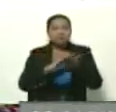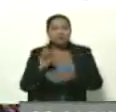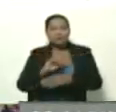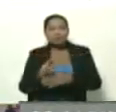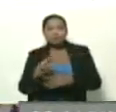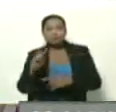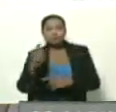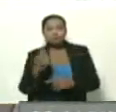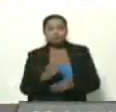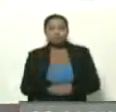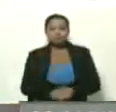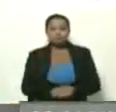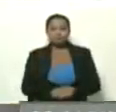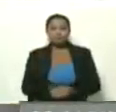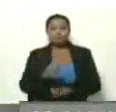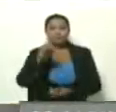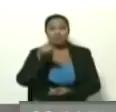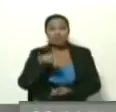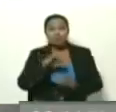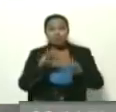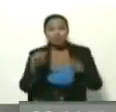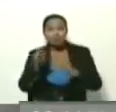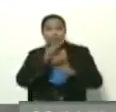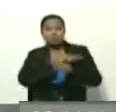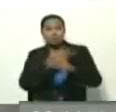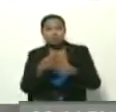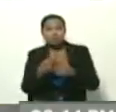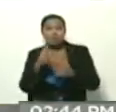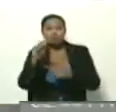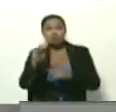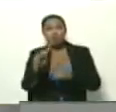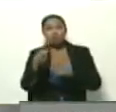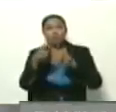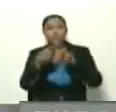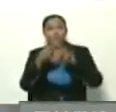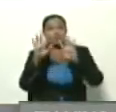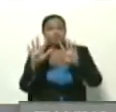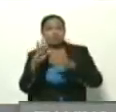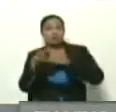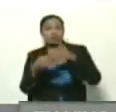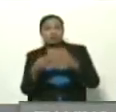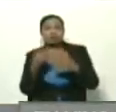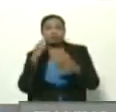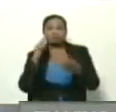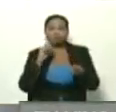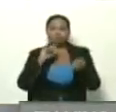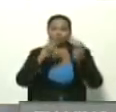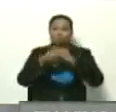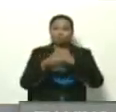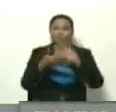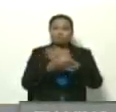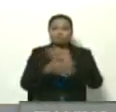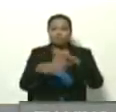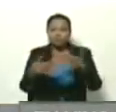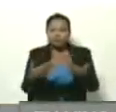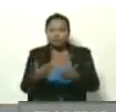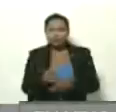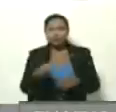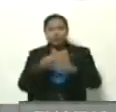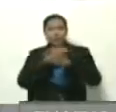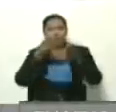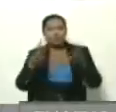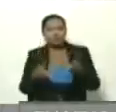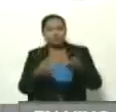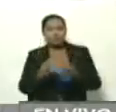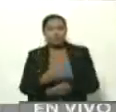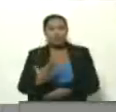lado. Pero además esa fortaleza del 1x10 debería ser convertida por los gobernadores,